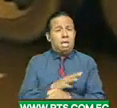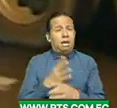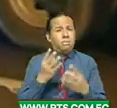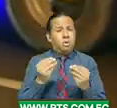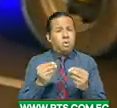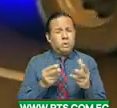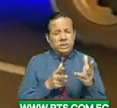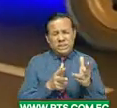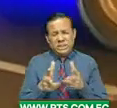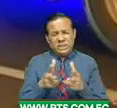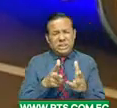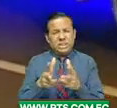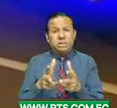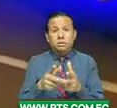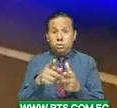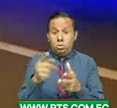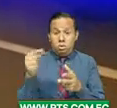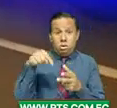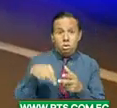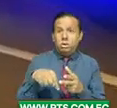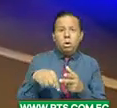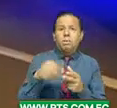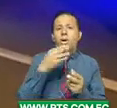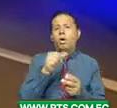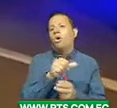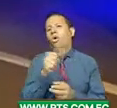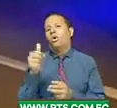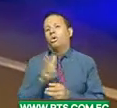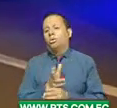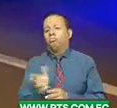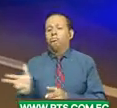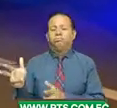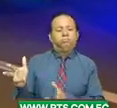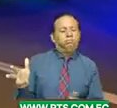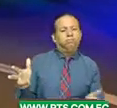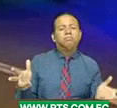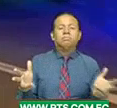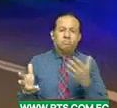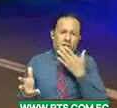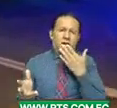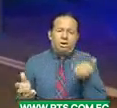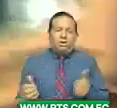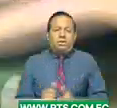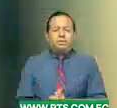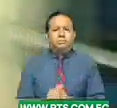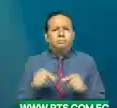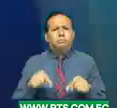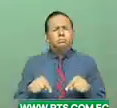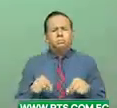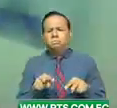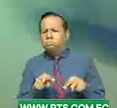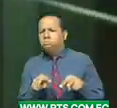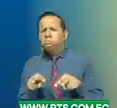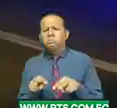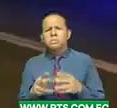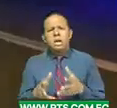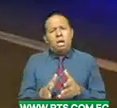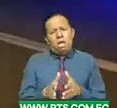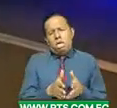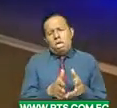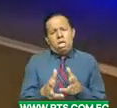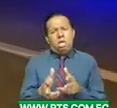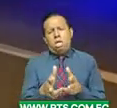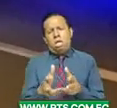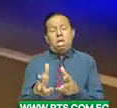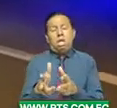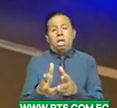tomen vías alternas para que no tengan ninguna complicación o retraso. Como ven, los buses por uno de los carriles están avanzando, pero lamentablemente